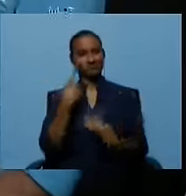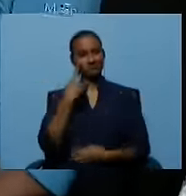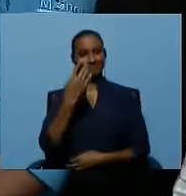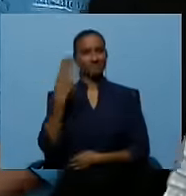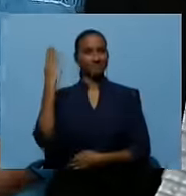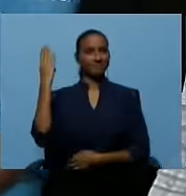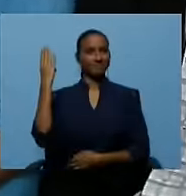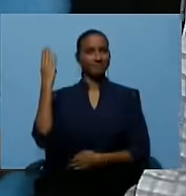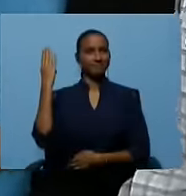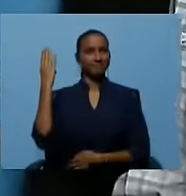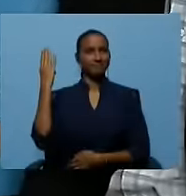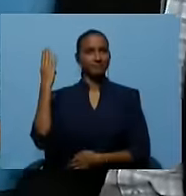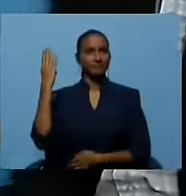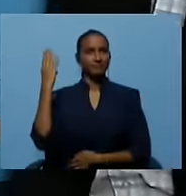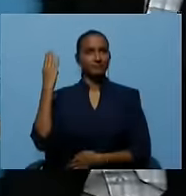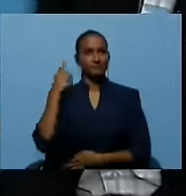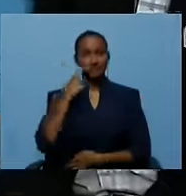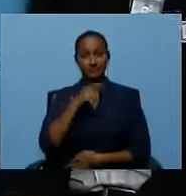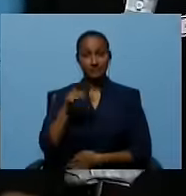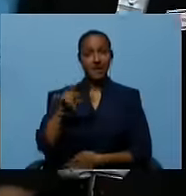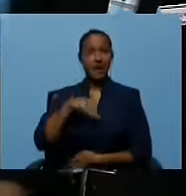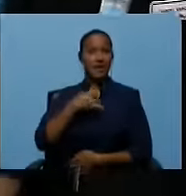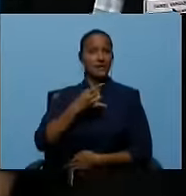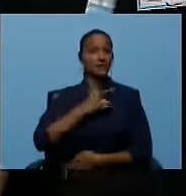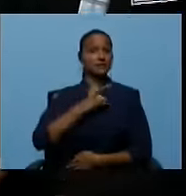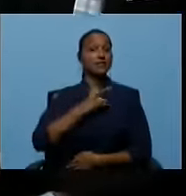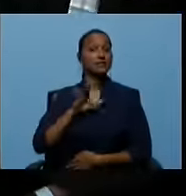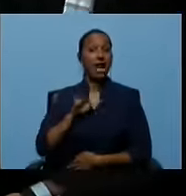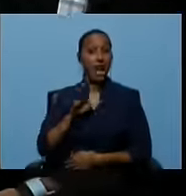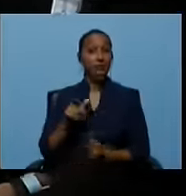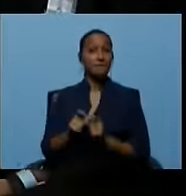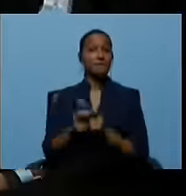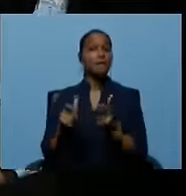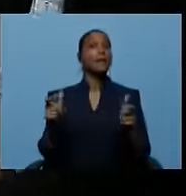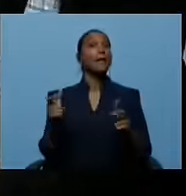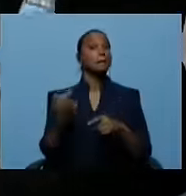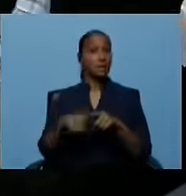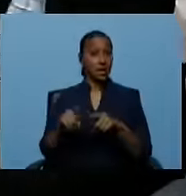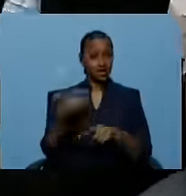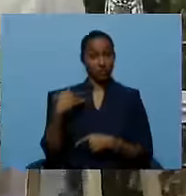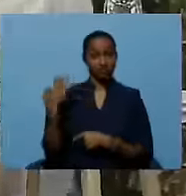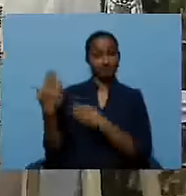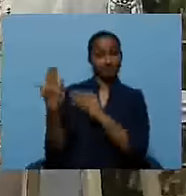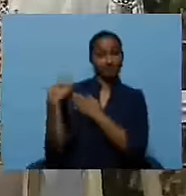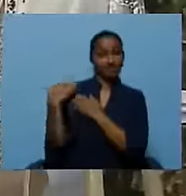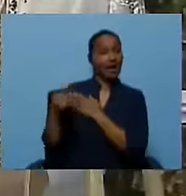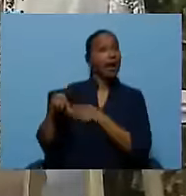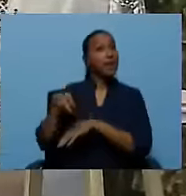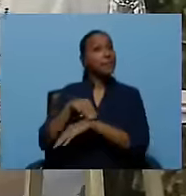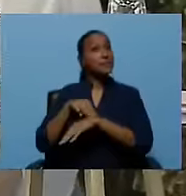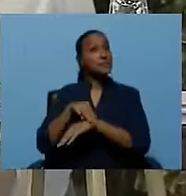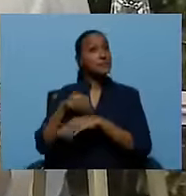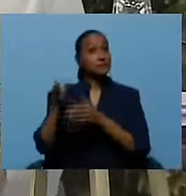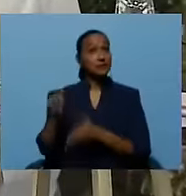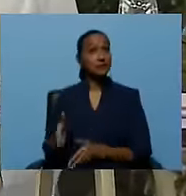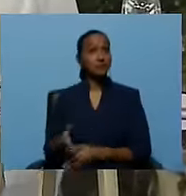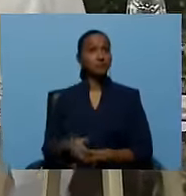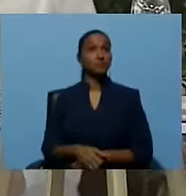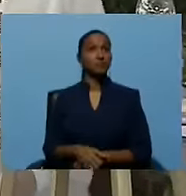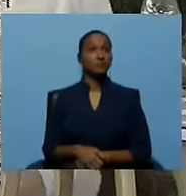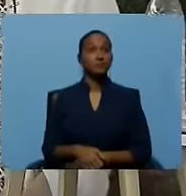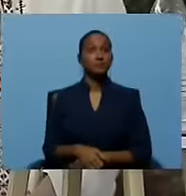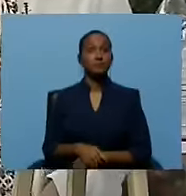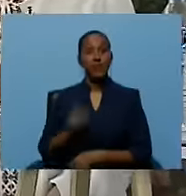para ver el crecimiento de esta universidad. No lo dije, pero me lo recordó la ministra y vicepresidenta,